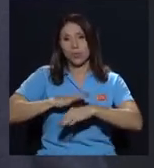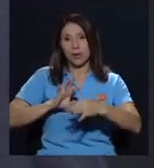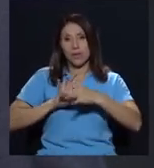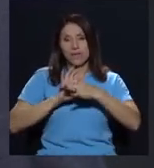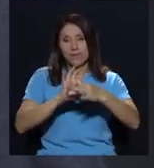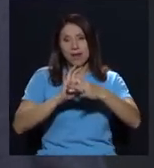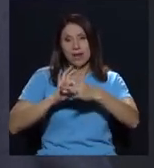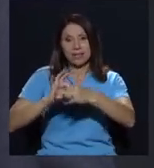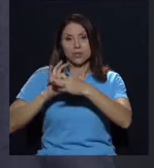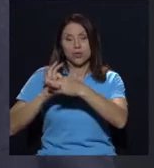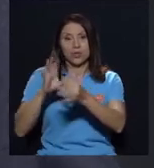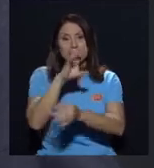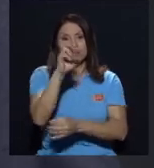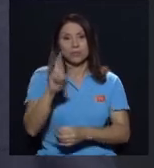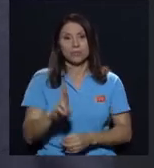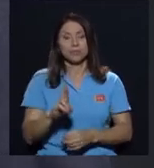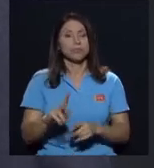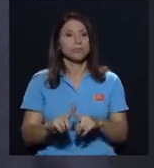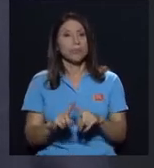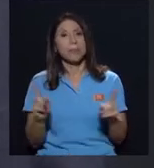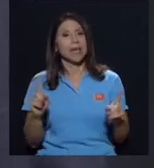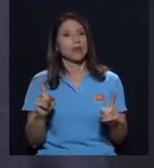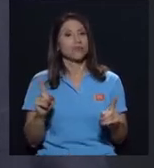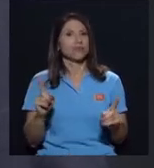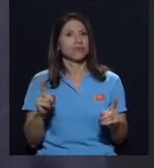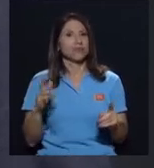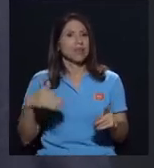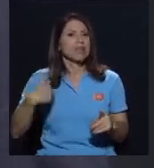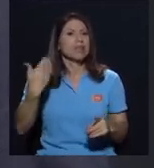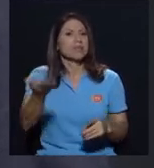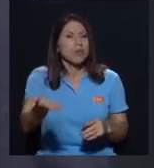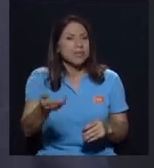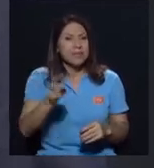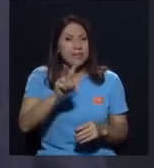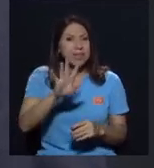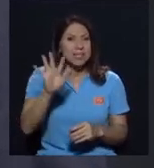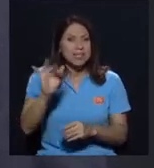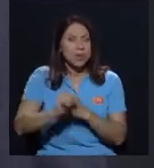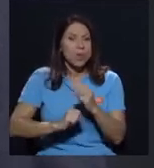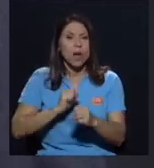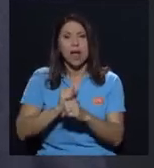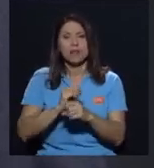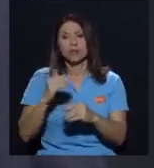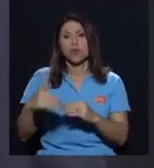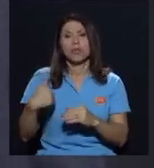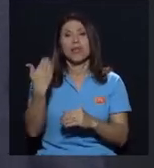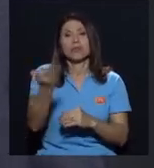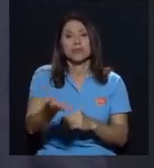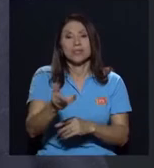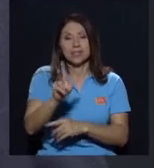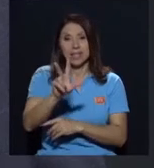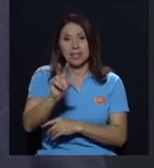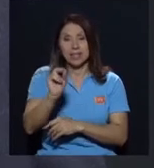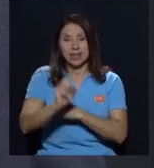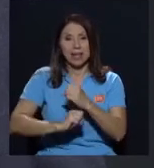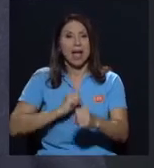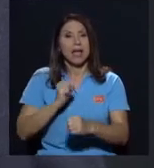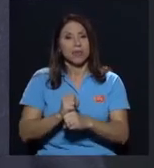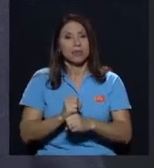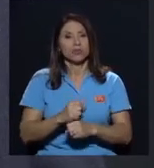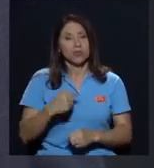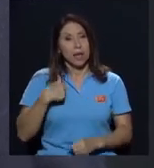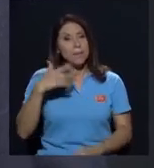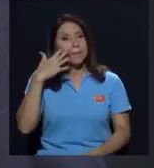costa rica bueno por después de 25 o 30 años me parece que algunos ajustes y